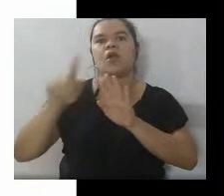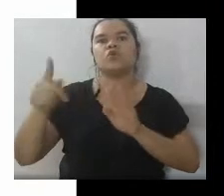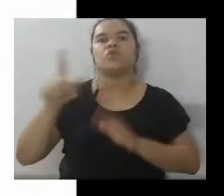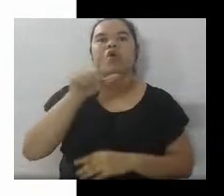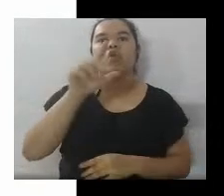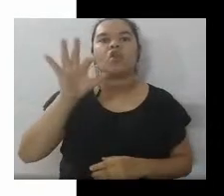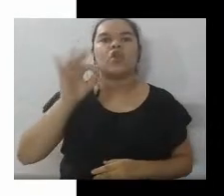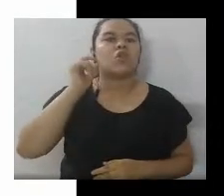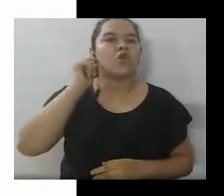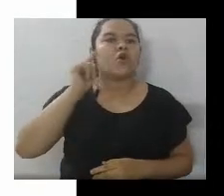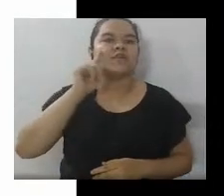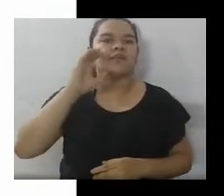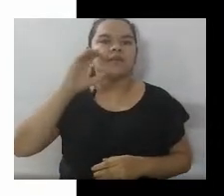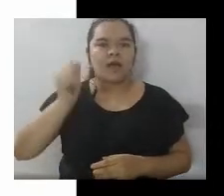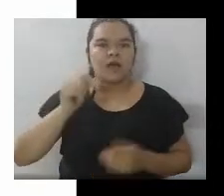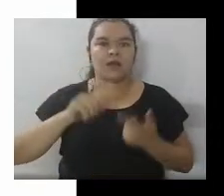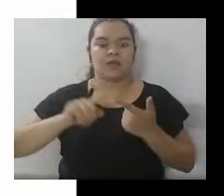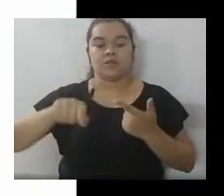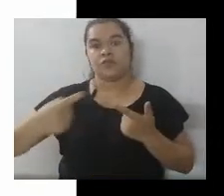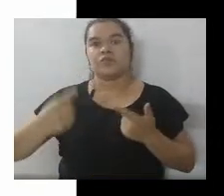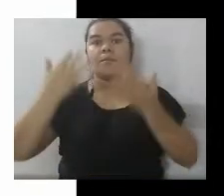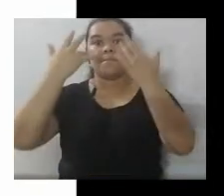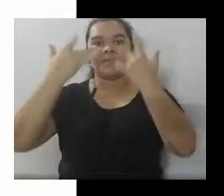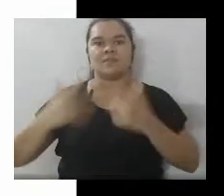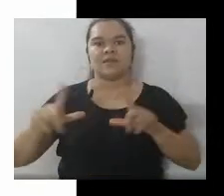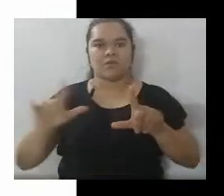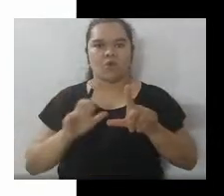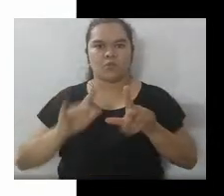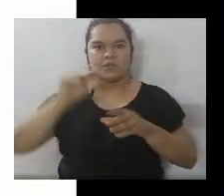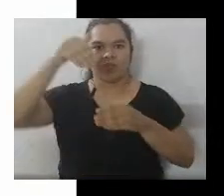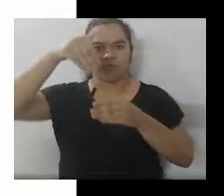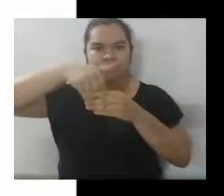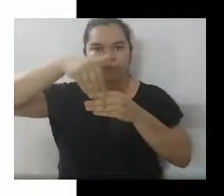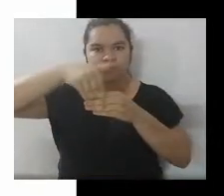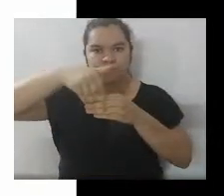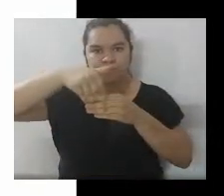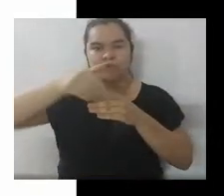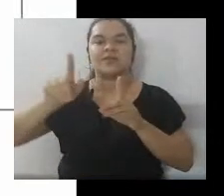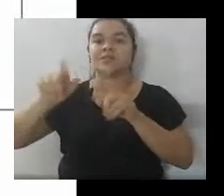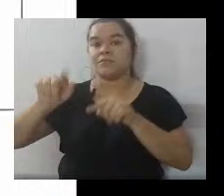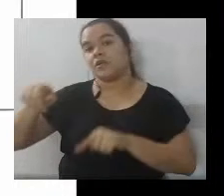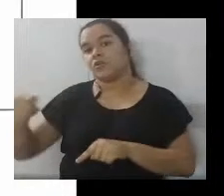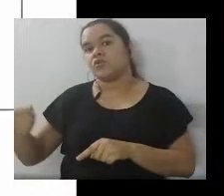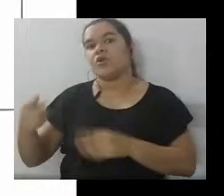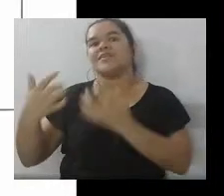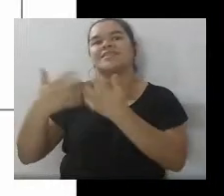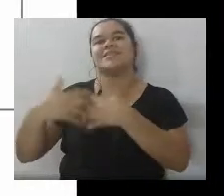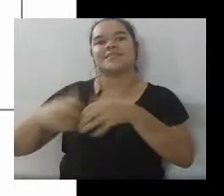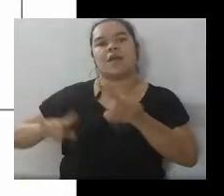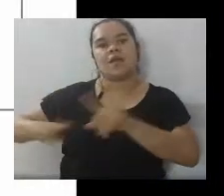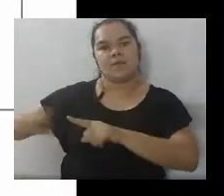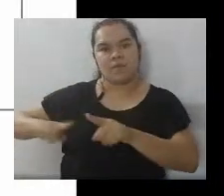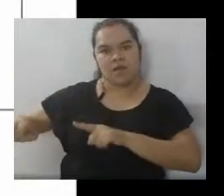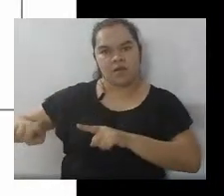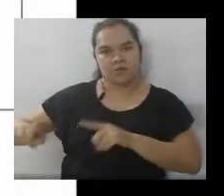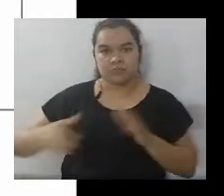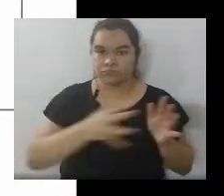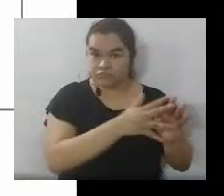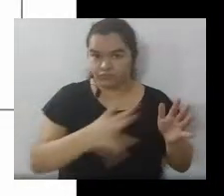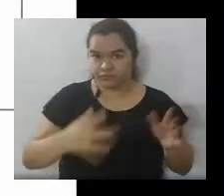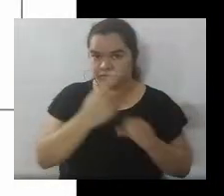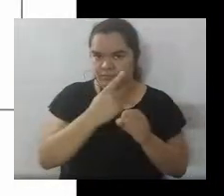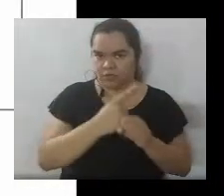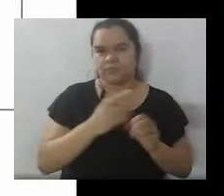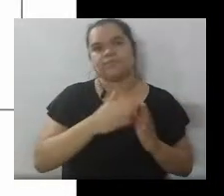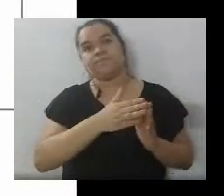y matemática computacional y una materia que tiene que ver con sistemas de organizaciones. A partir del segundo año